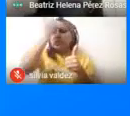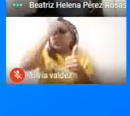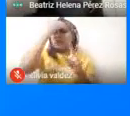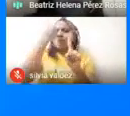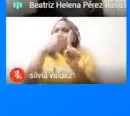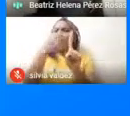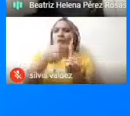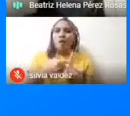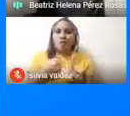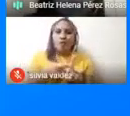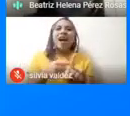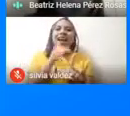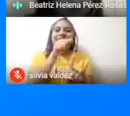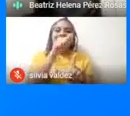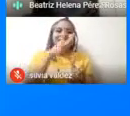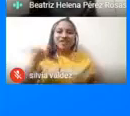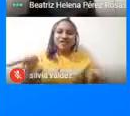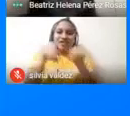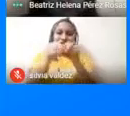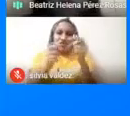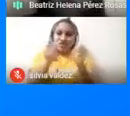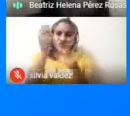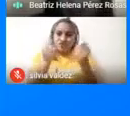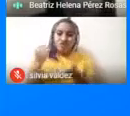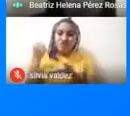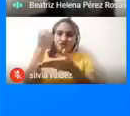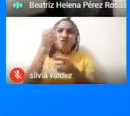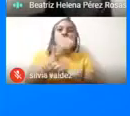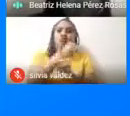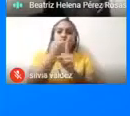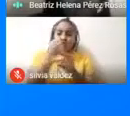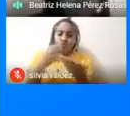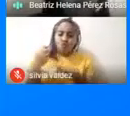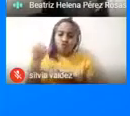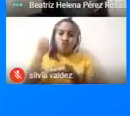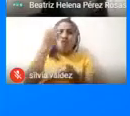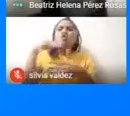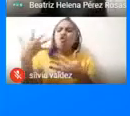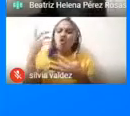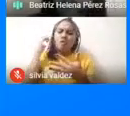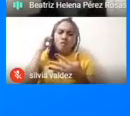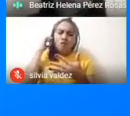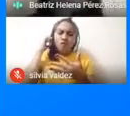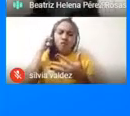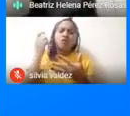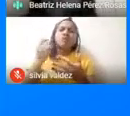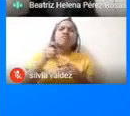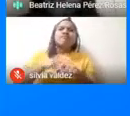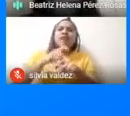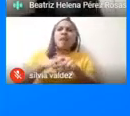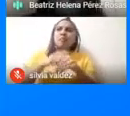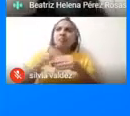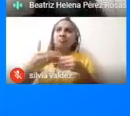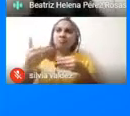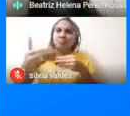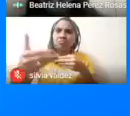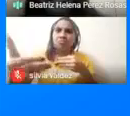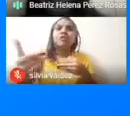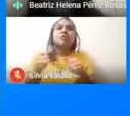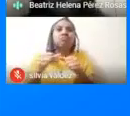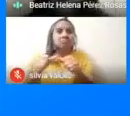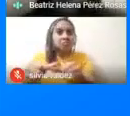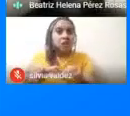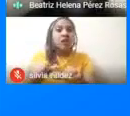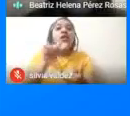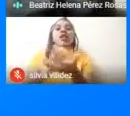beneficios de la sociedad, socioeconómicos, cómo voy a ser sostenible en el tiempo. En algunos casos, y ya estoy hablando de lo